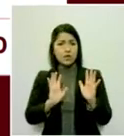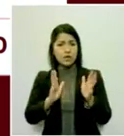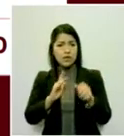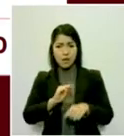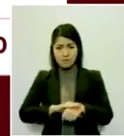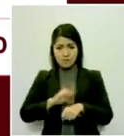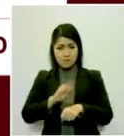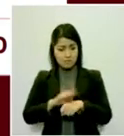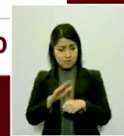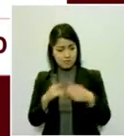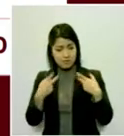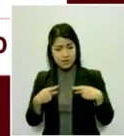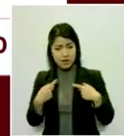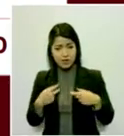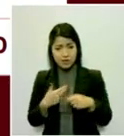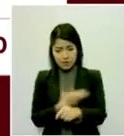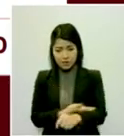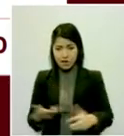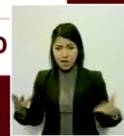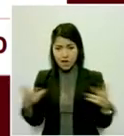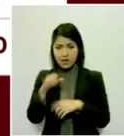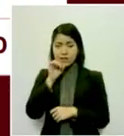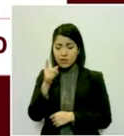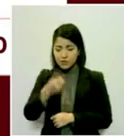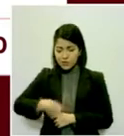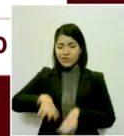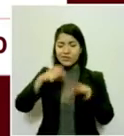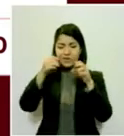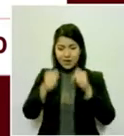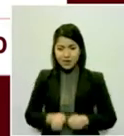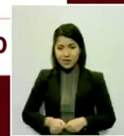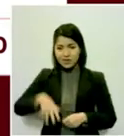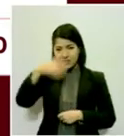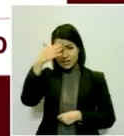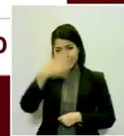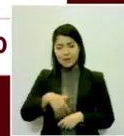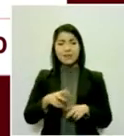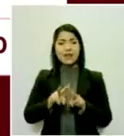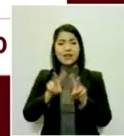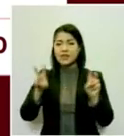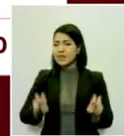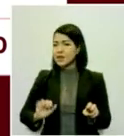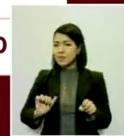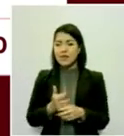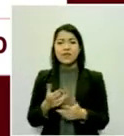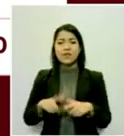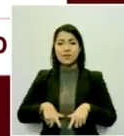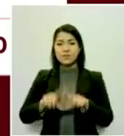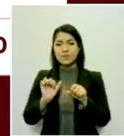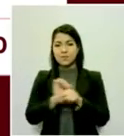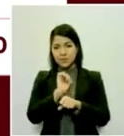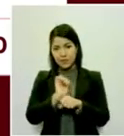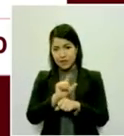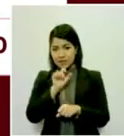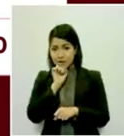estamos completamente convencidos de que vamos a llegar sin ningún problema también el tema de reemplacamiento, inclusive lo vamos a superar.